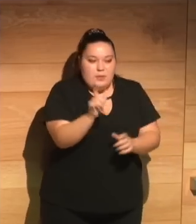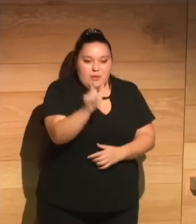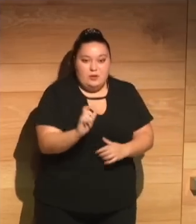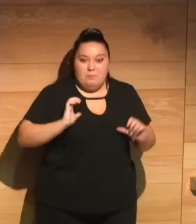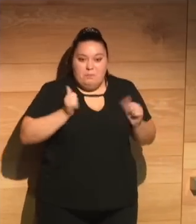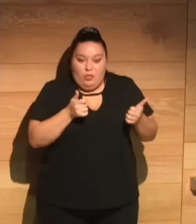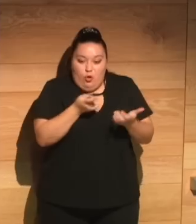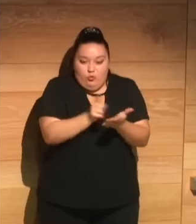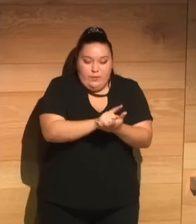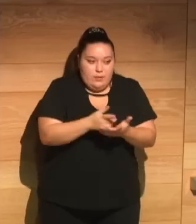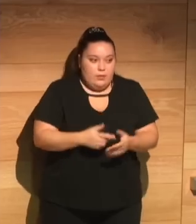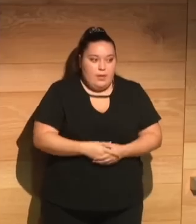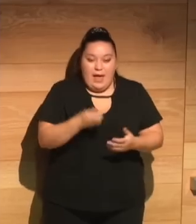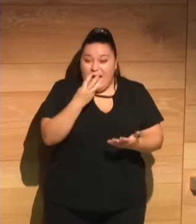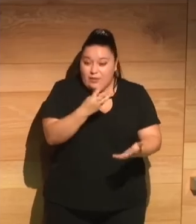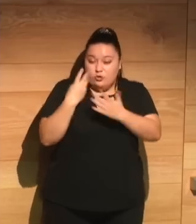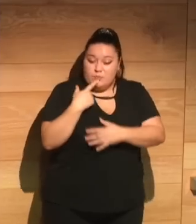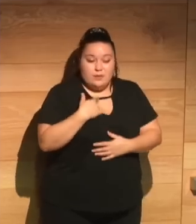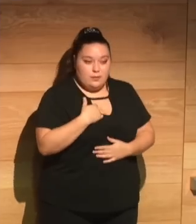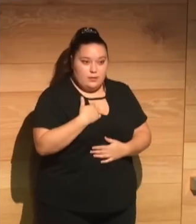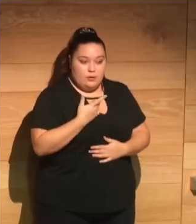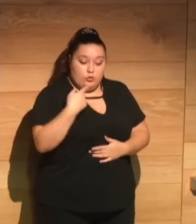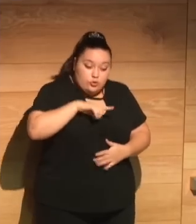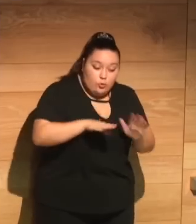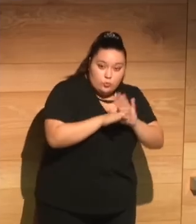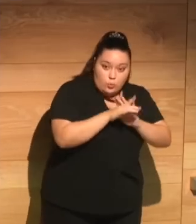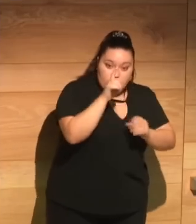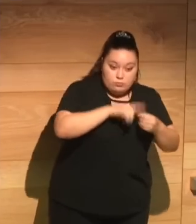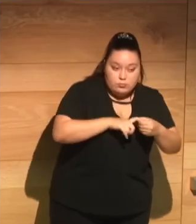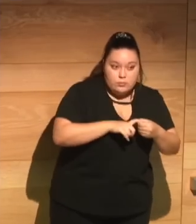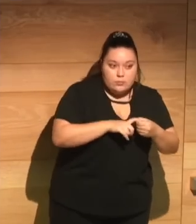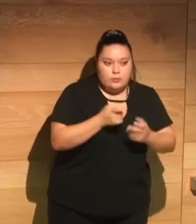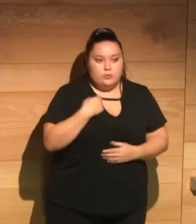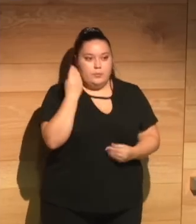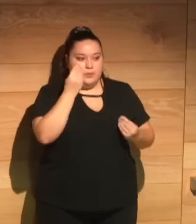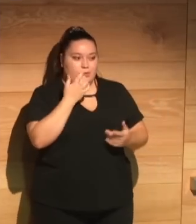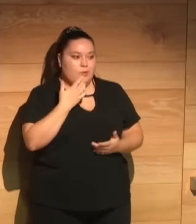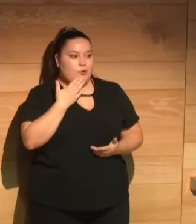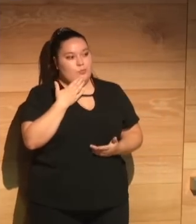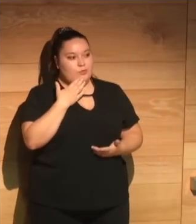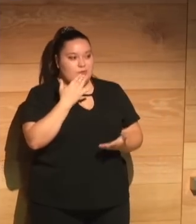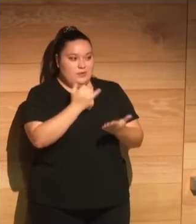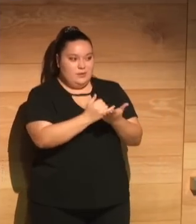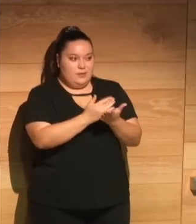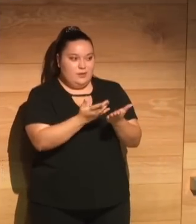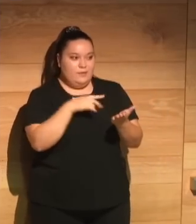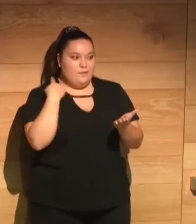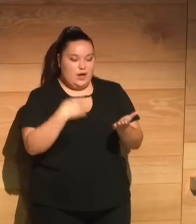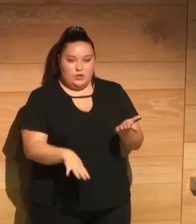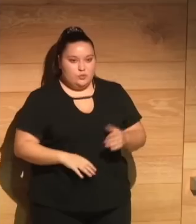cero. Si me hubieran dicho hace 8 años sí. que íbamos a seguir aquí, lo hubiera tomado como una muestra inapelable de